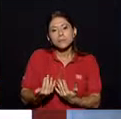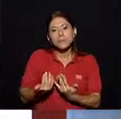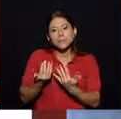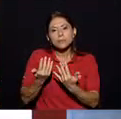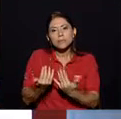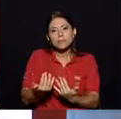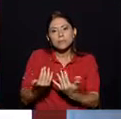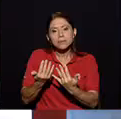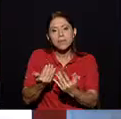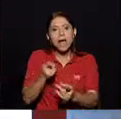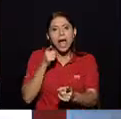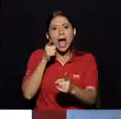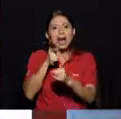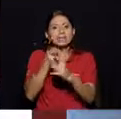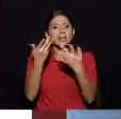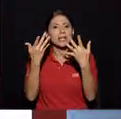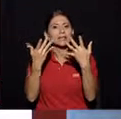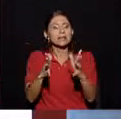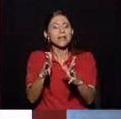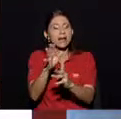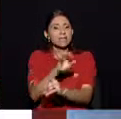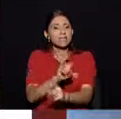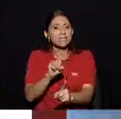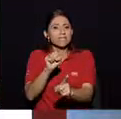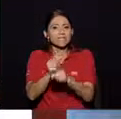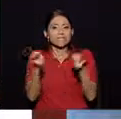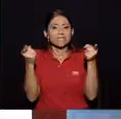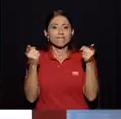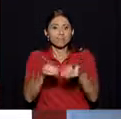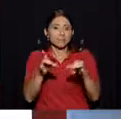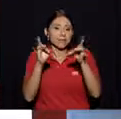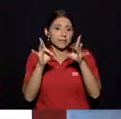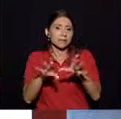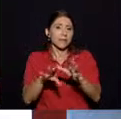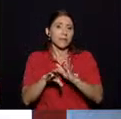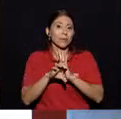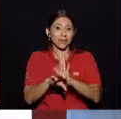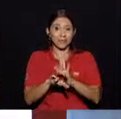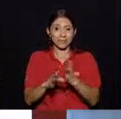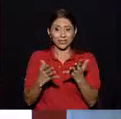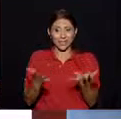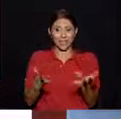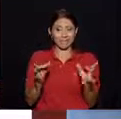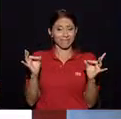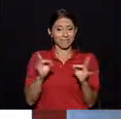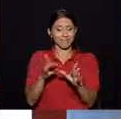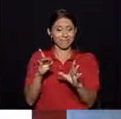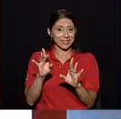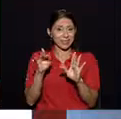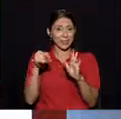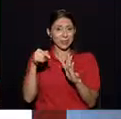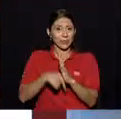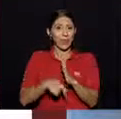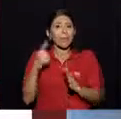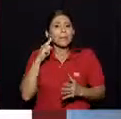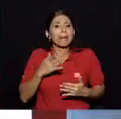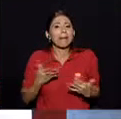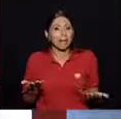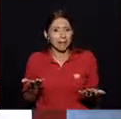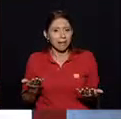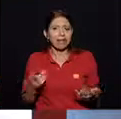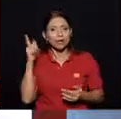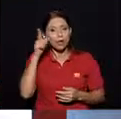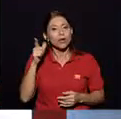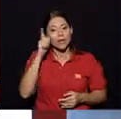situación cuando está dañado ya, o como digo yo, quemado el niño, ya se dio el incendio? ¿Para qué vamos a llegar? Hay que